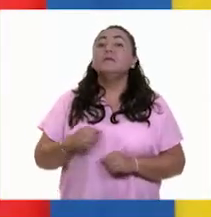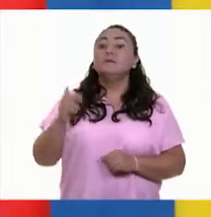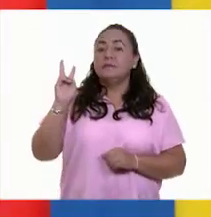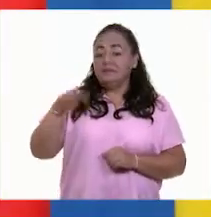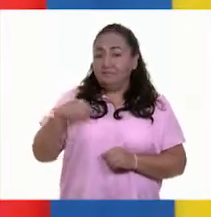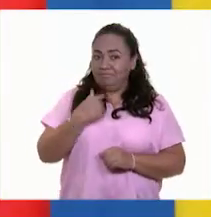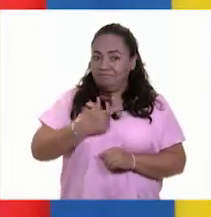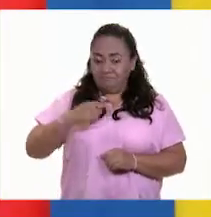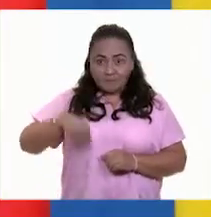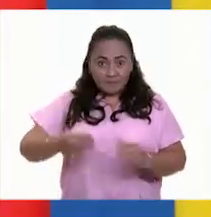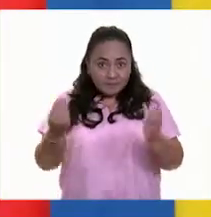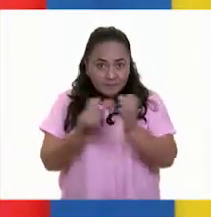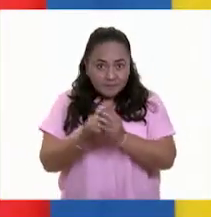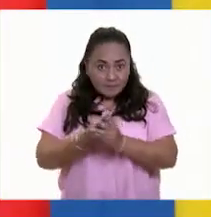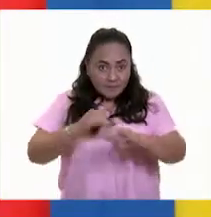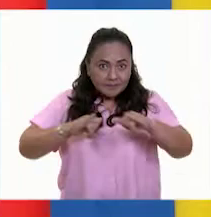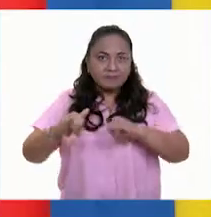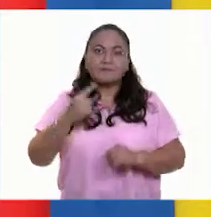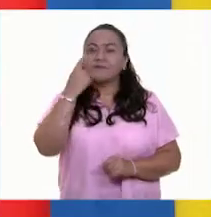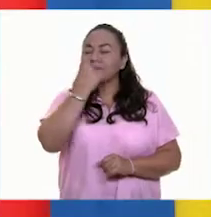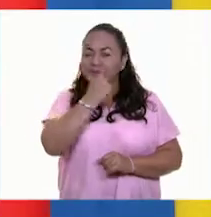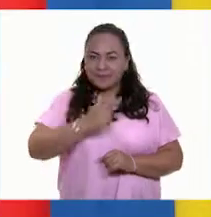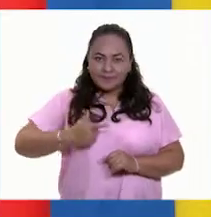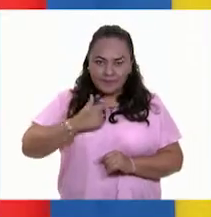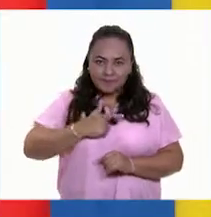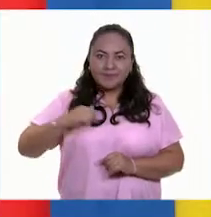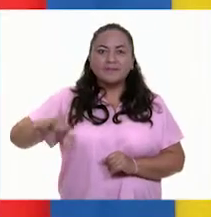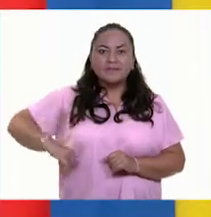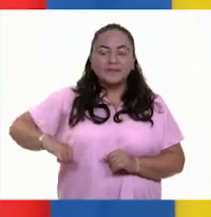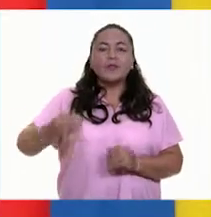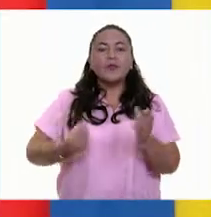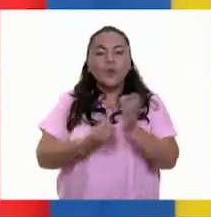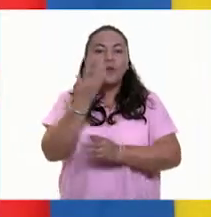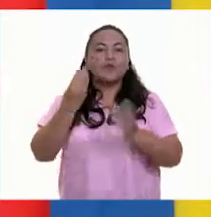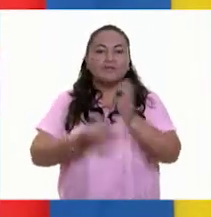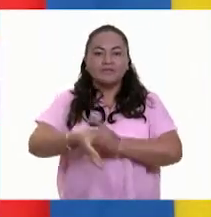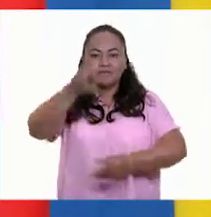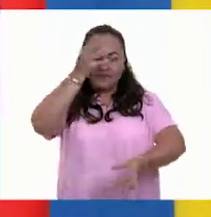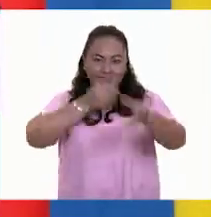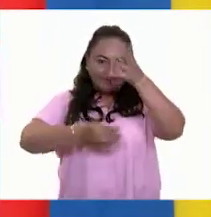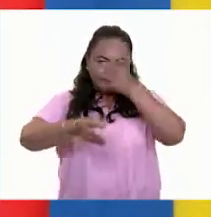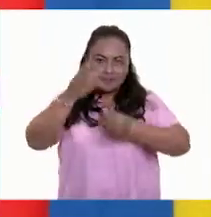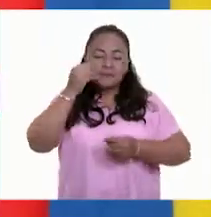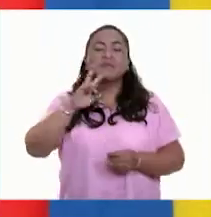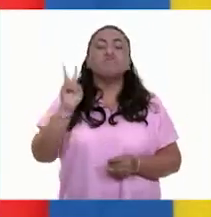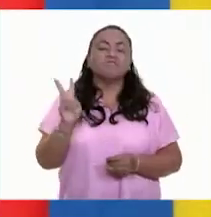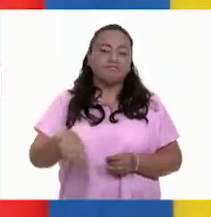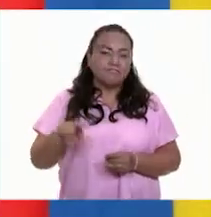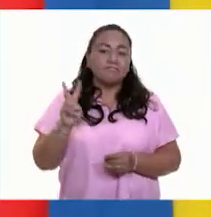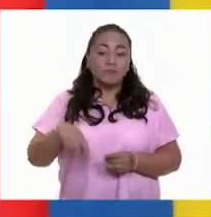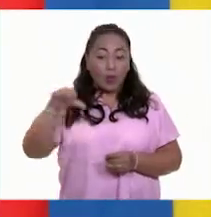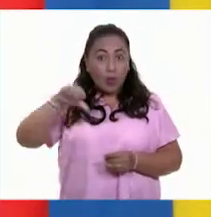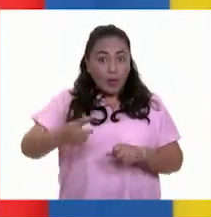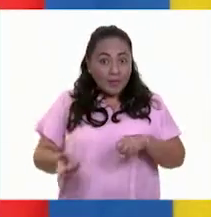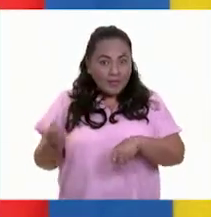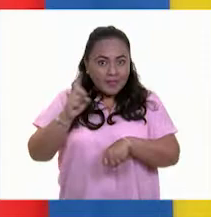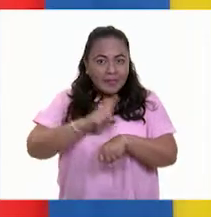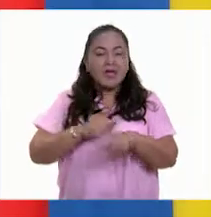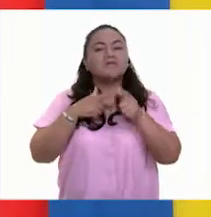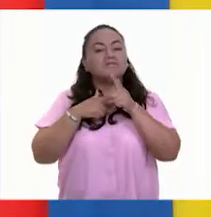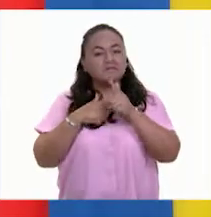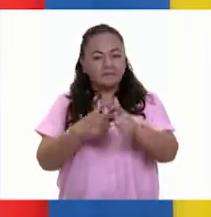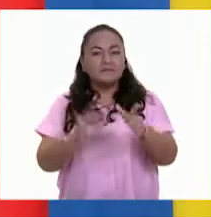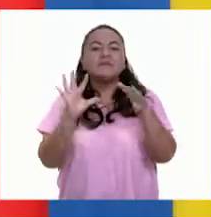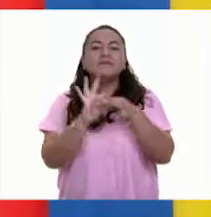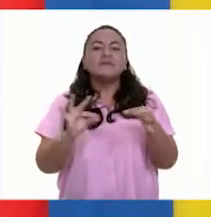clases de geografía han resultado interesantes y que se generen nuevos aprendizajes a partir de ellas. Efectivamente, el día de hoy continuaremos hablando